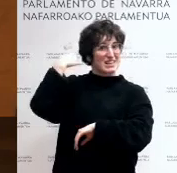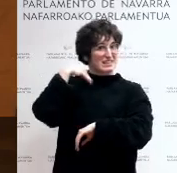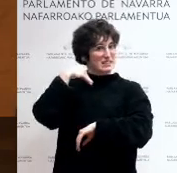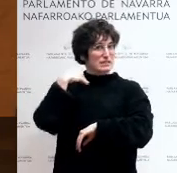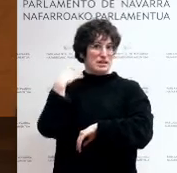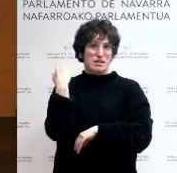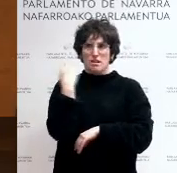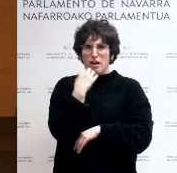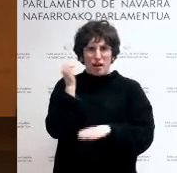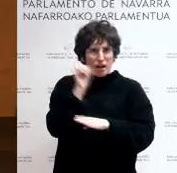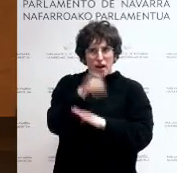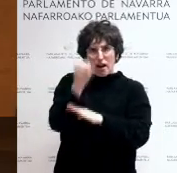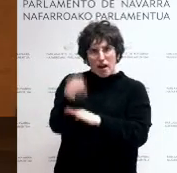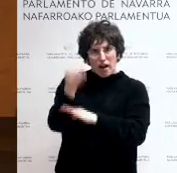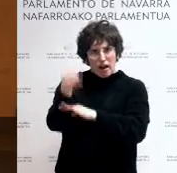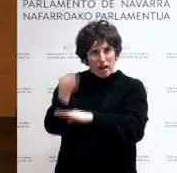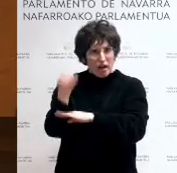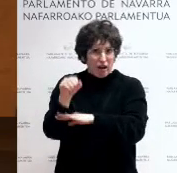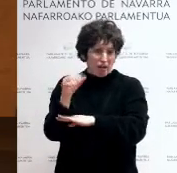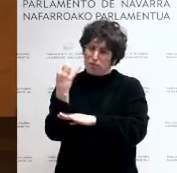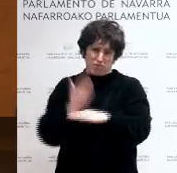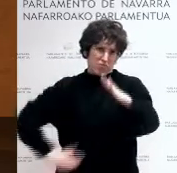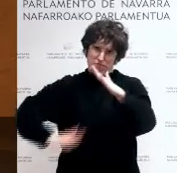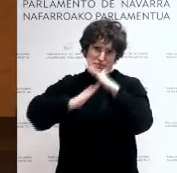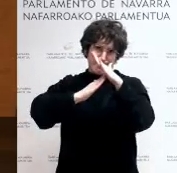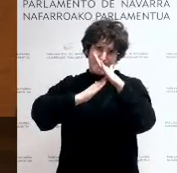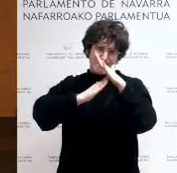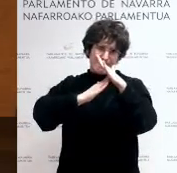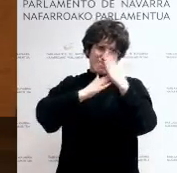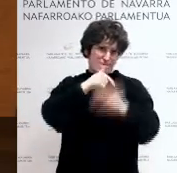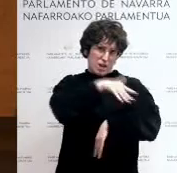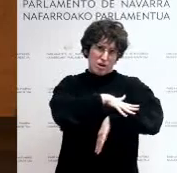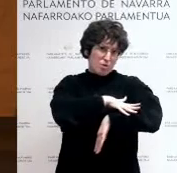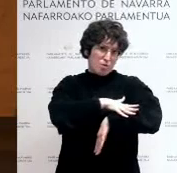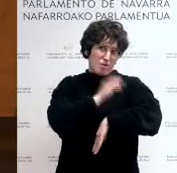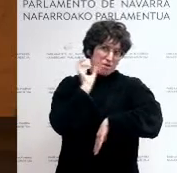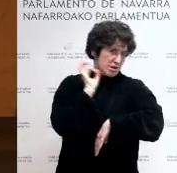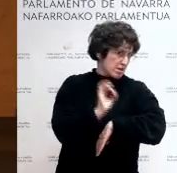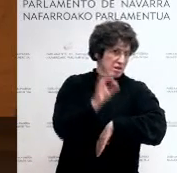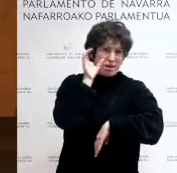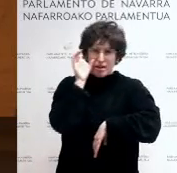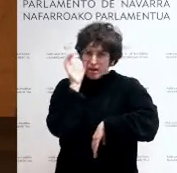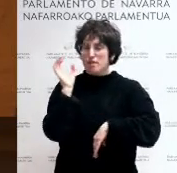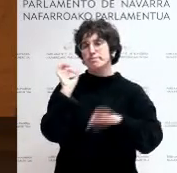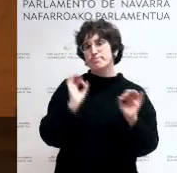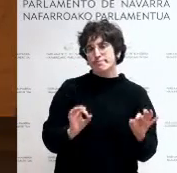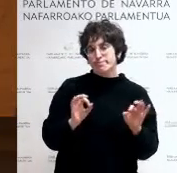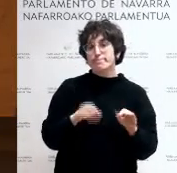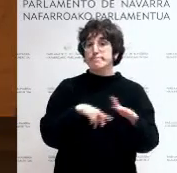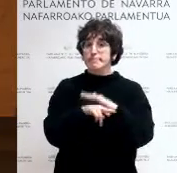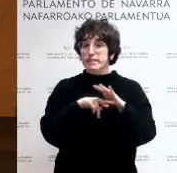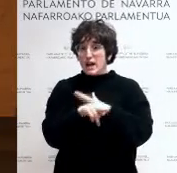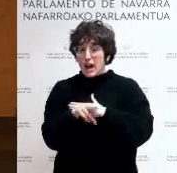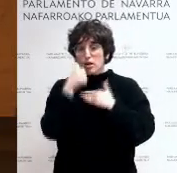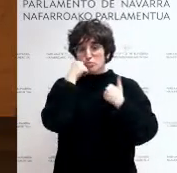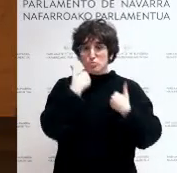siendo ignorada por este Gobierno. En esta moción que presentamos hoy vamos a hablar de recursos humanos, vamos a hablar de diagnósticos,